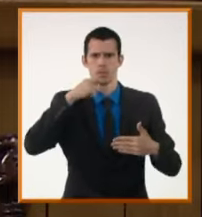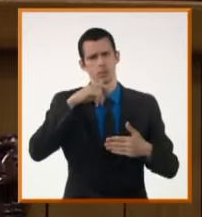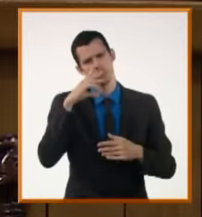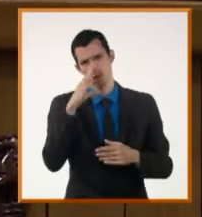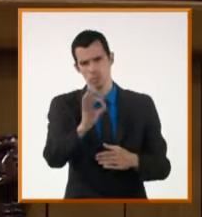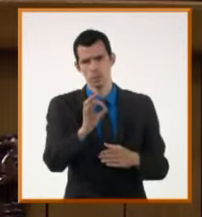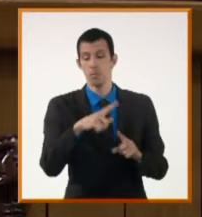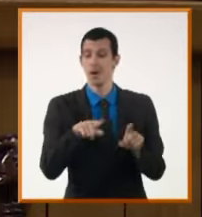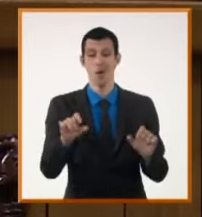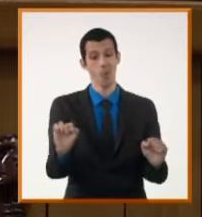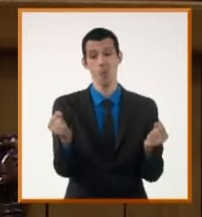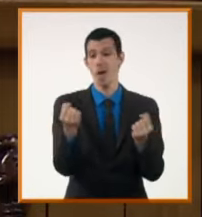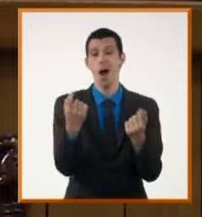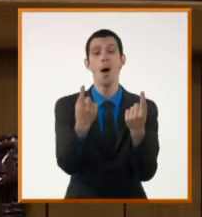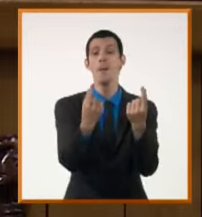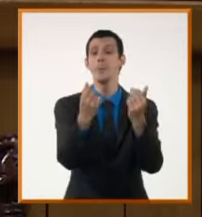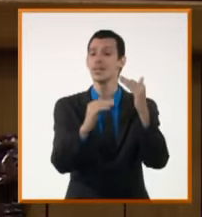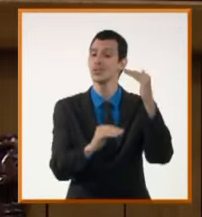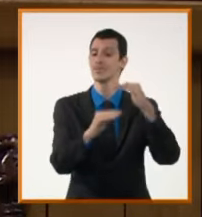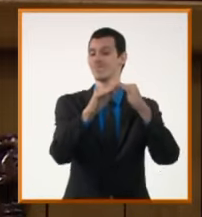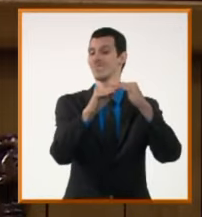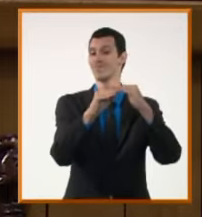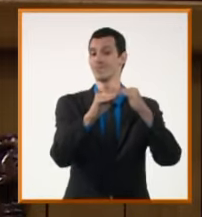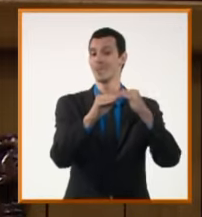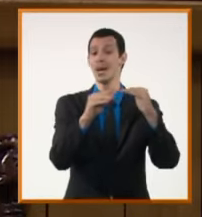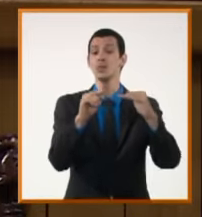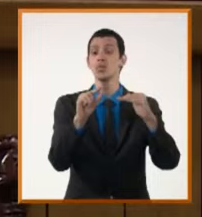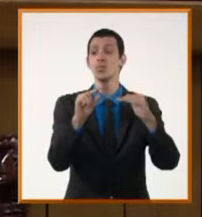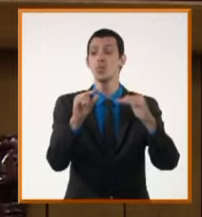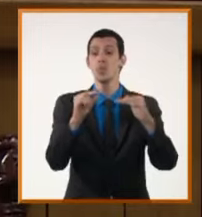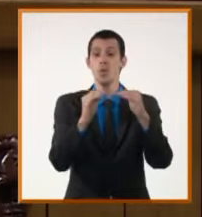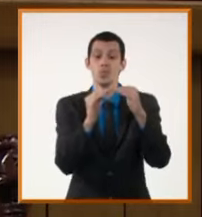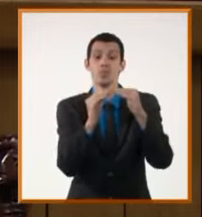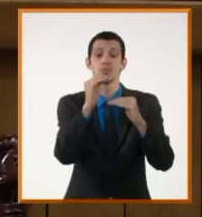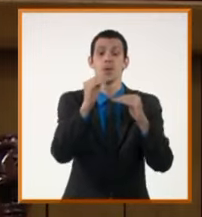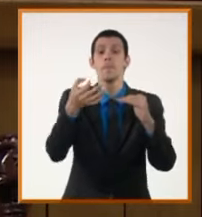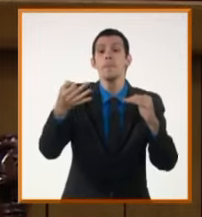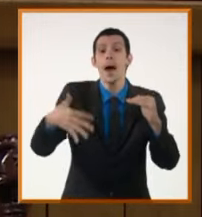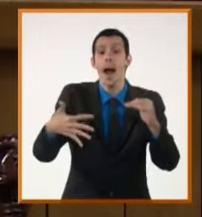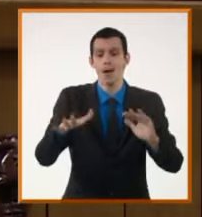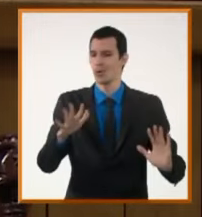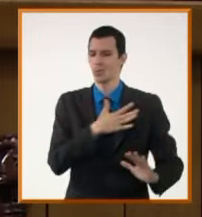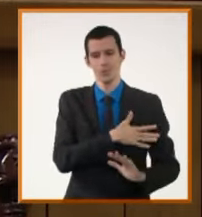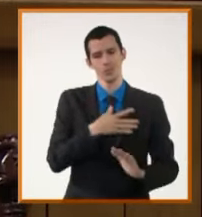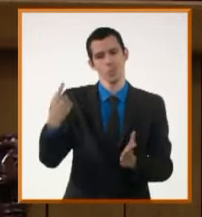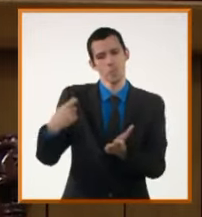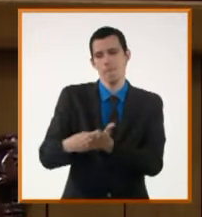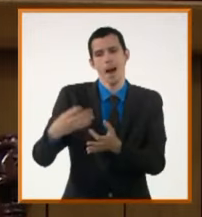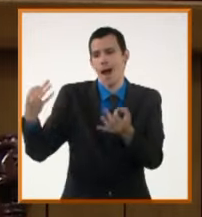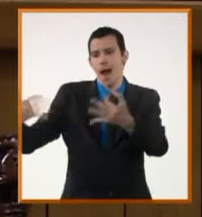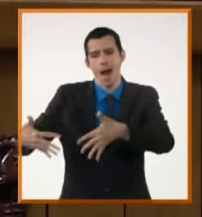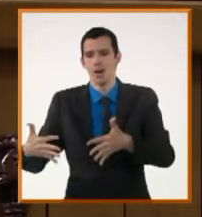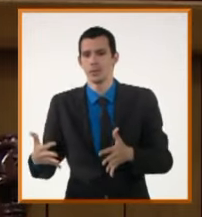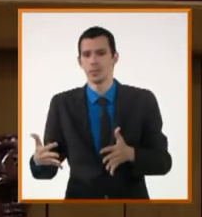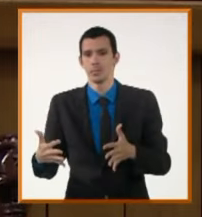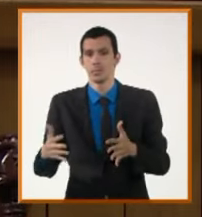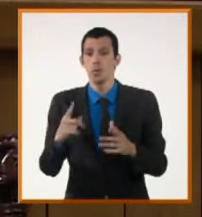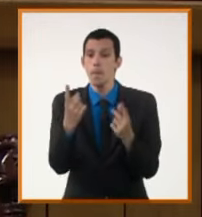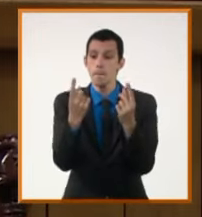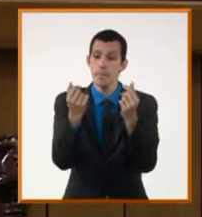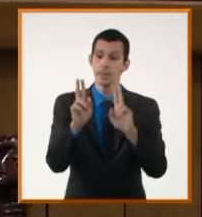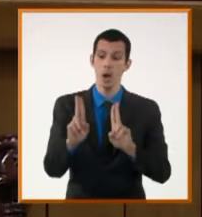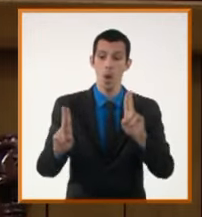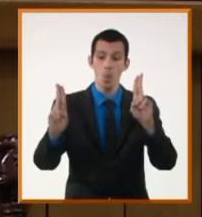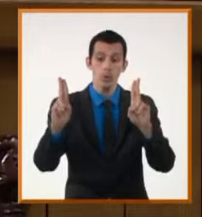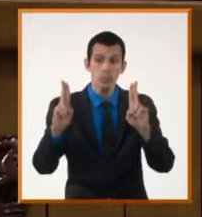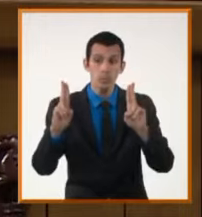precios. Y entonces se protegerán determinados sectores de la población, que tenemos que ver un médico, un maestro